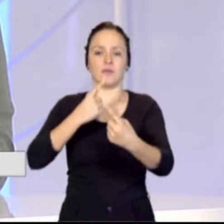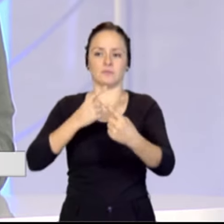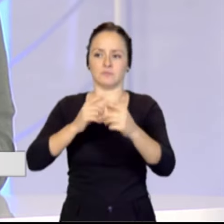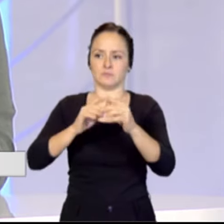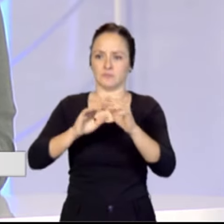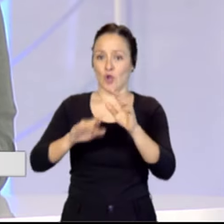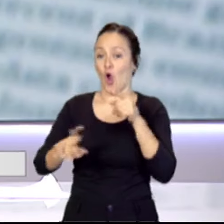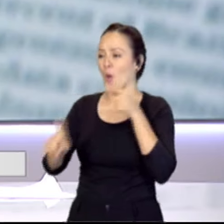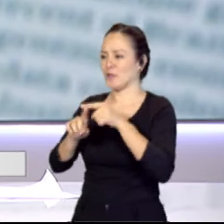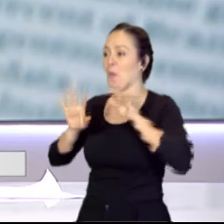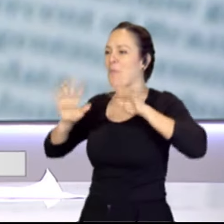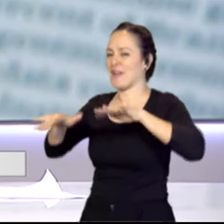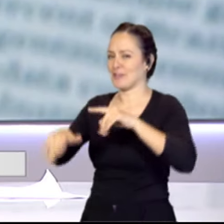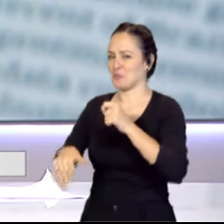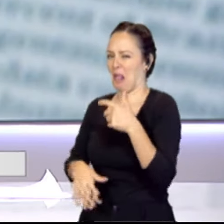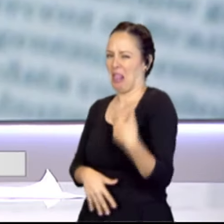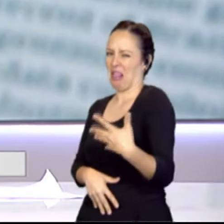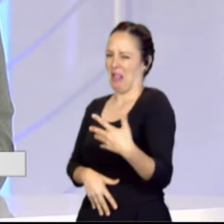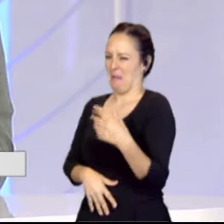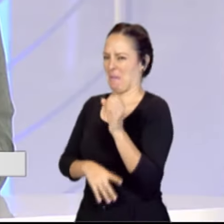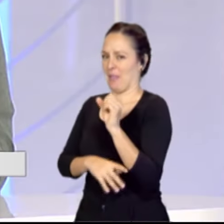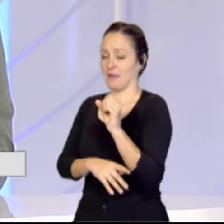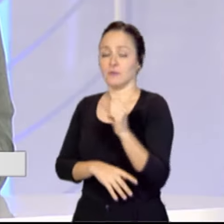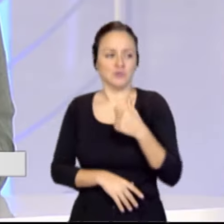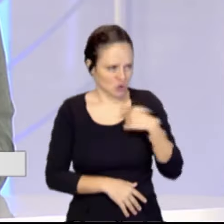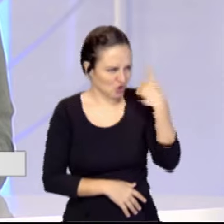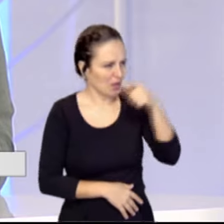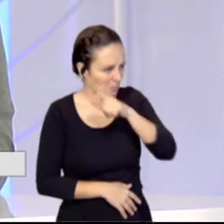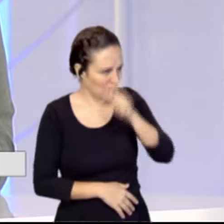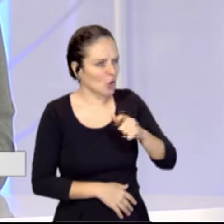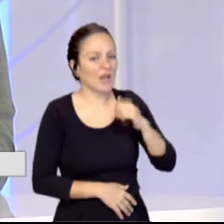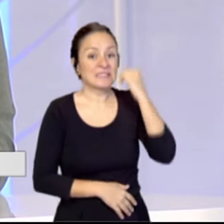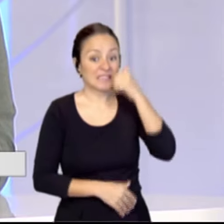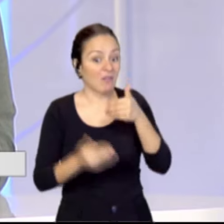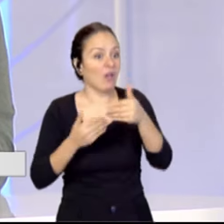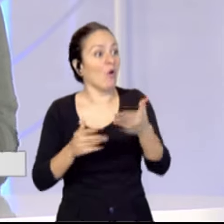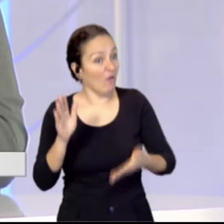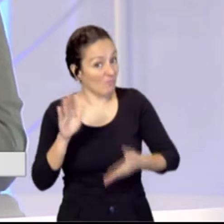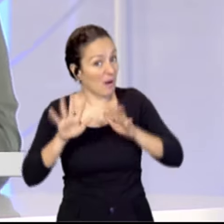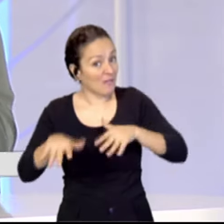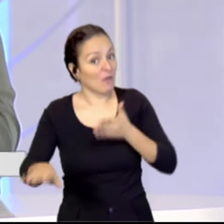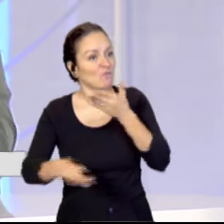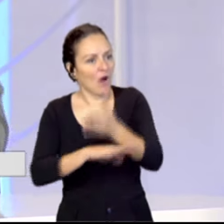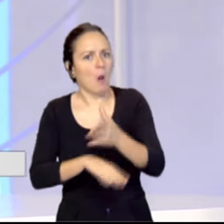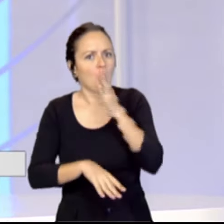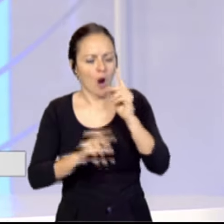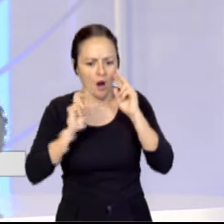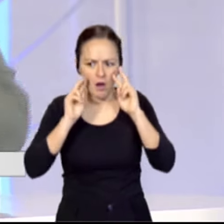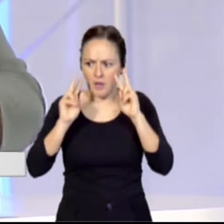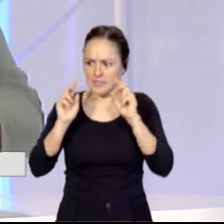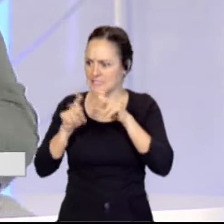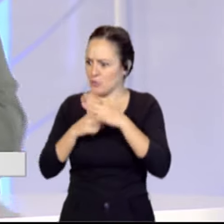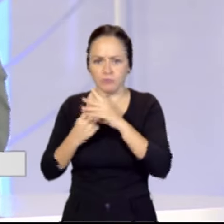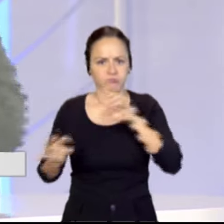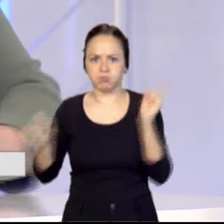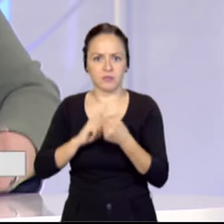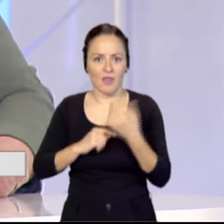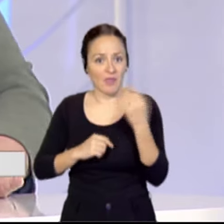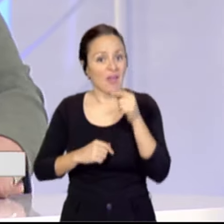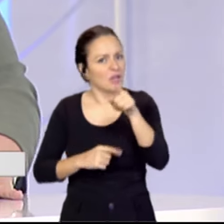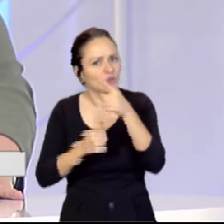no correcto yo sé de gente que va a ir el sábado a la manifestación porque se ha dado cuenta que así no podemos seguir eso es distinto vamos a